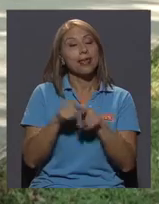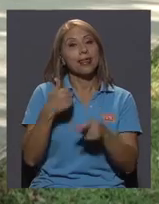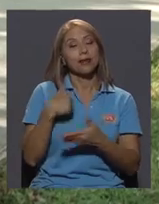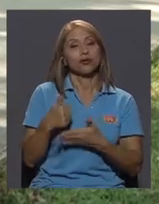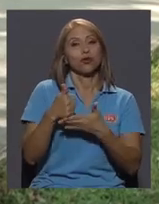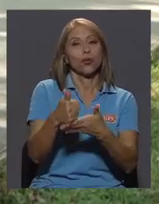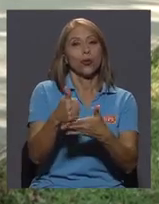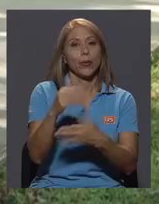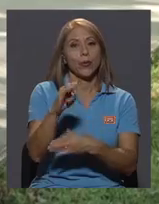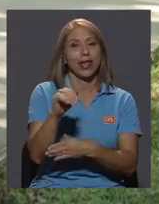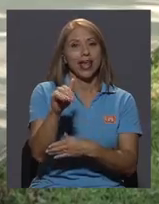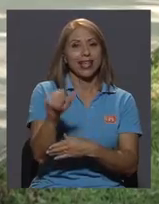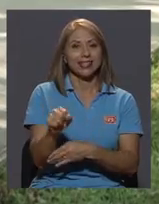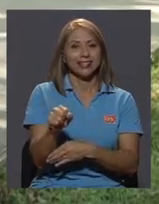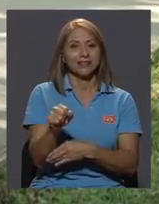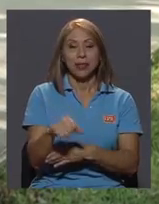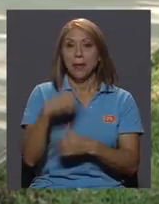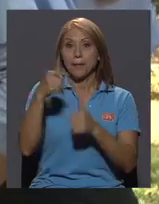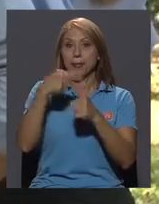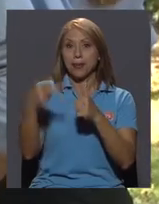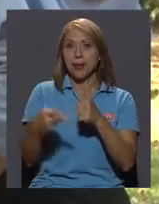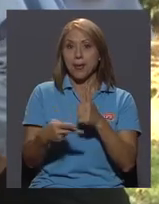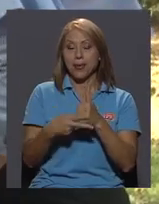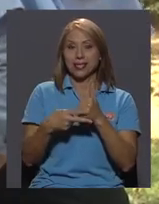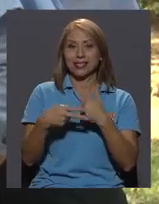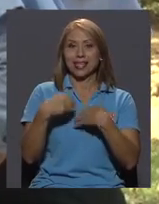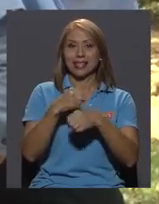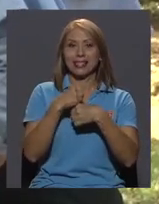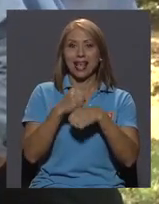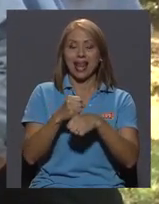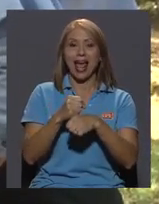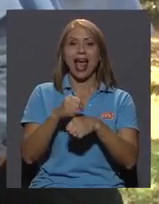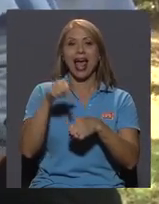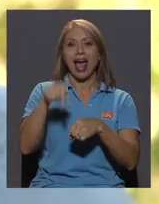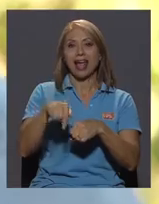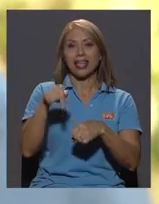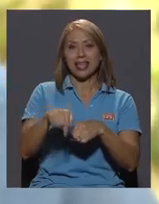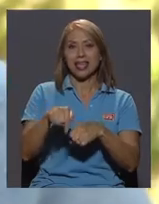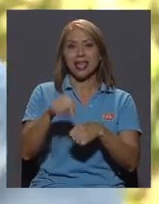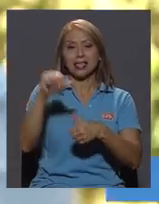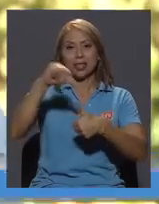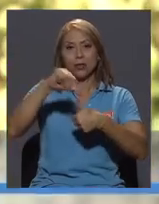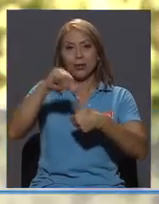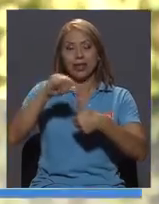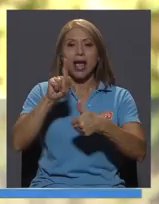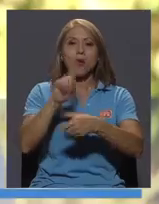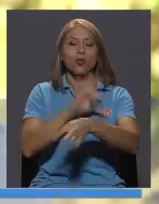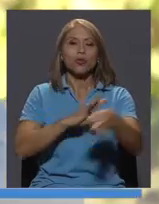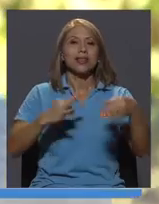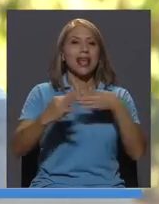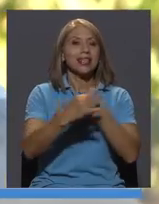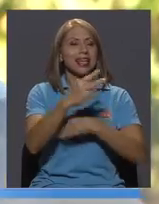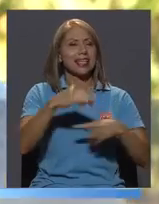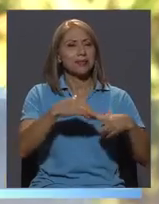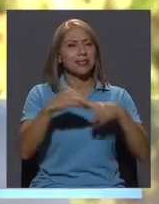becas. Esta es la primera vez que se impartirá en Centroamérica un taller de alta